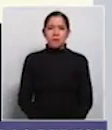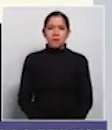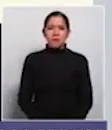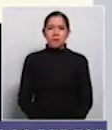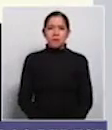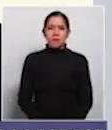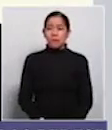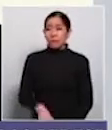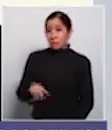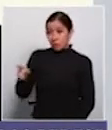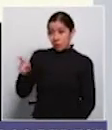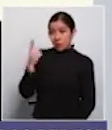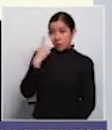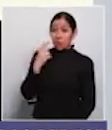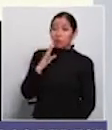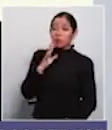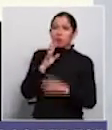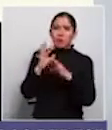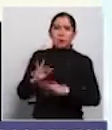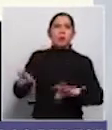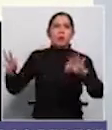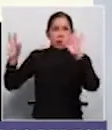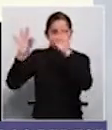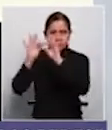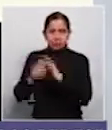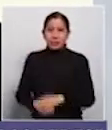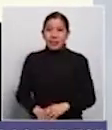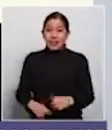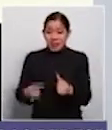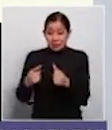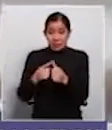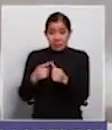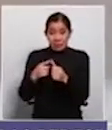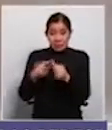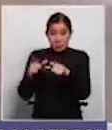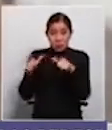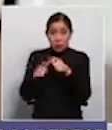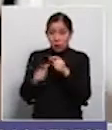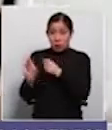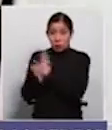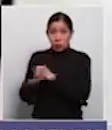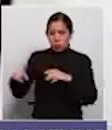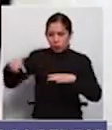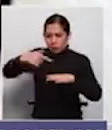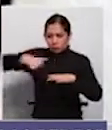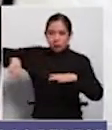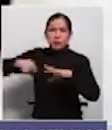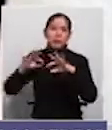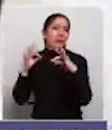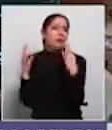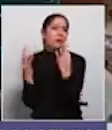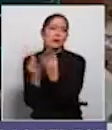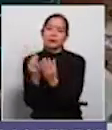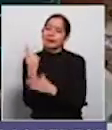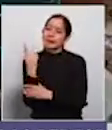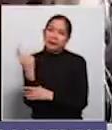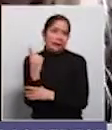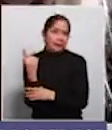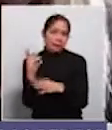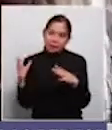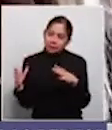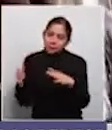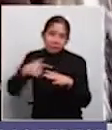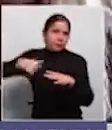Has tocado un tema importante. El primer círculo de protección siempre va a ser la familia, el papá y la